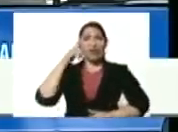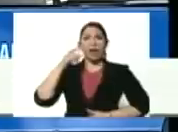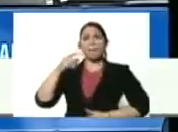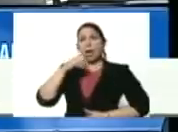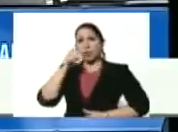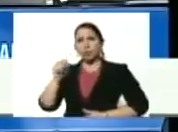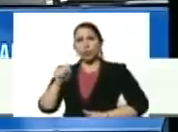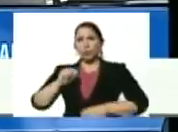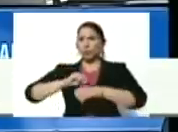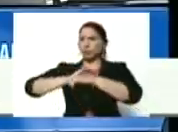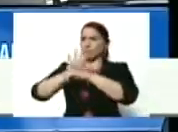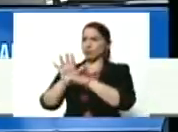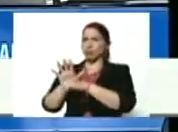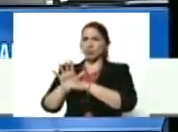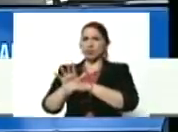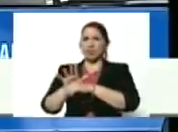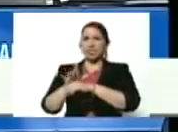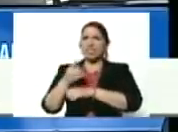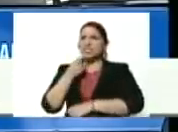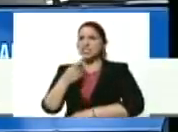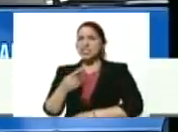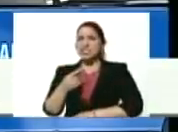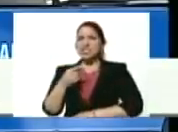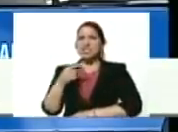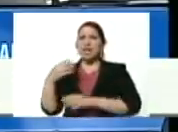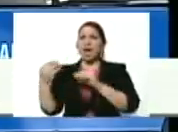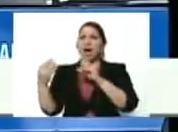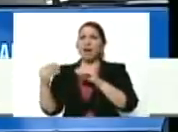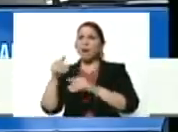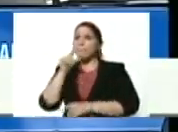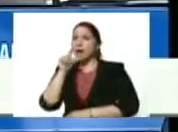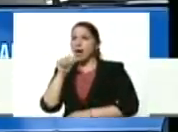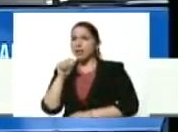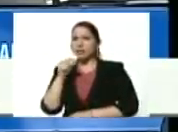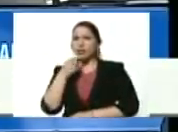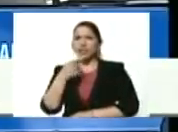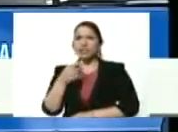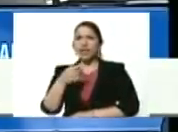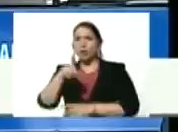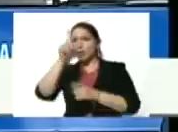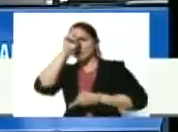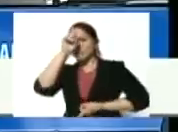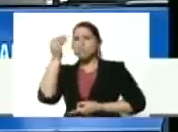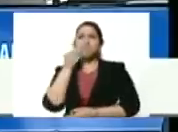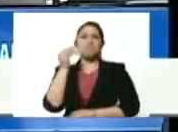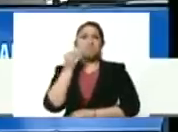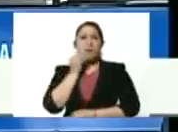con un pajarito? Decía un imbécil desde el Perú.